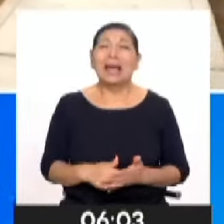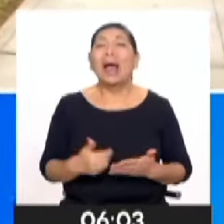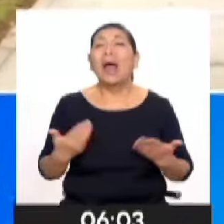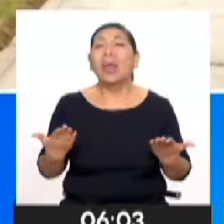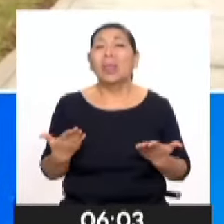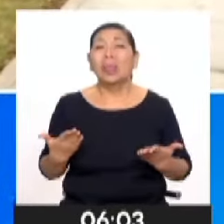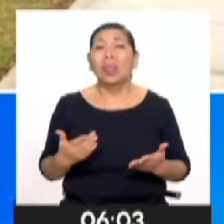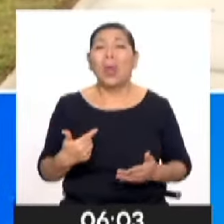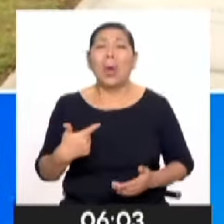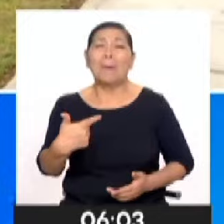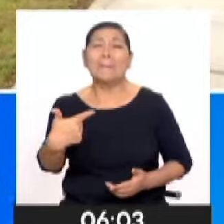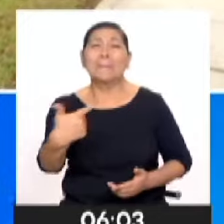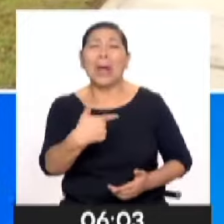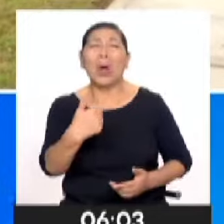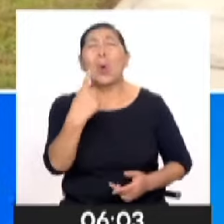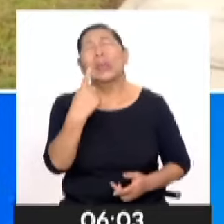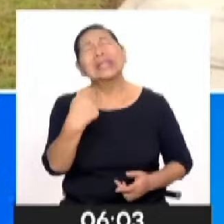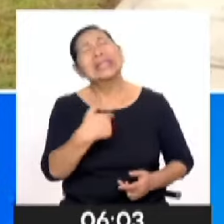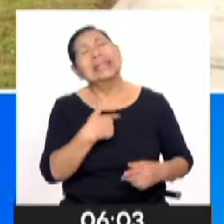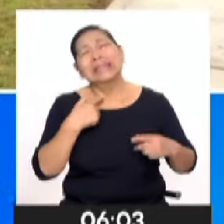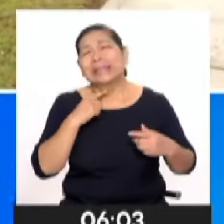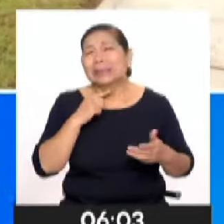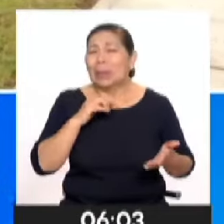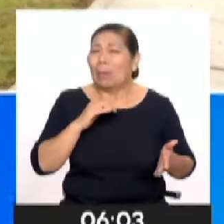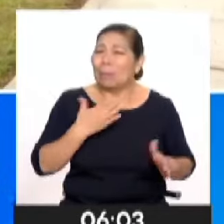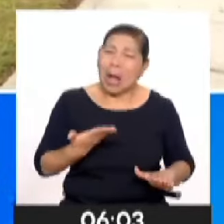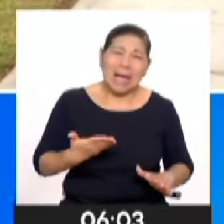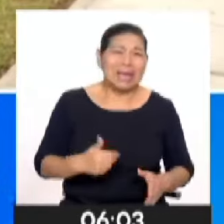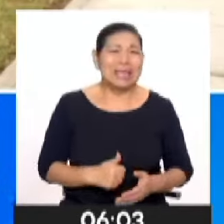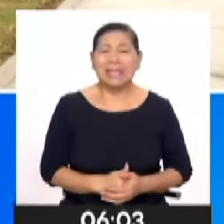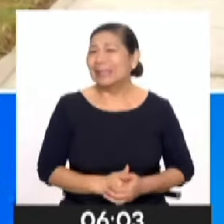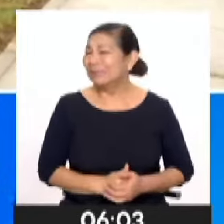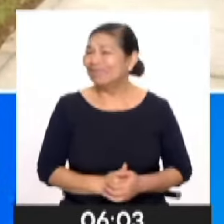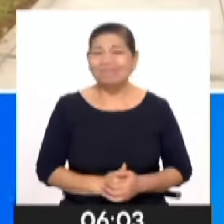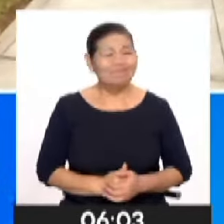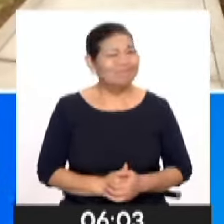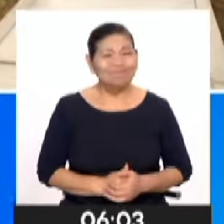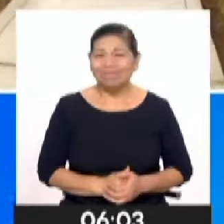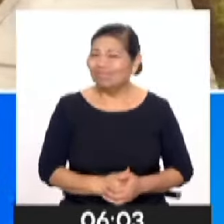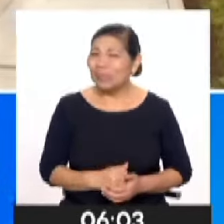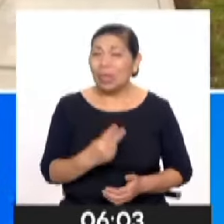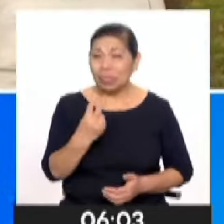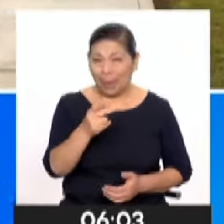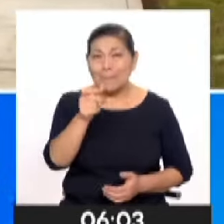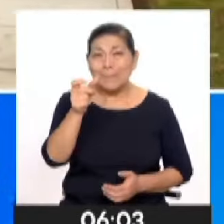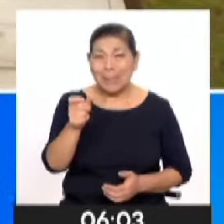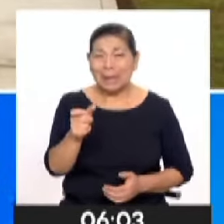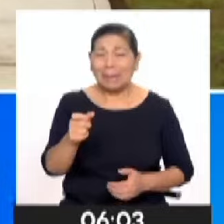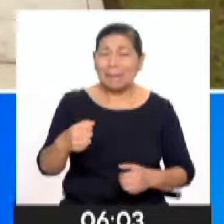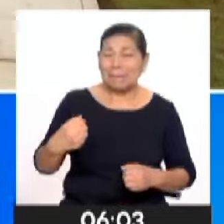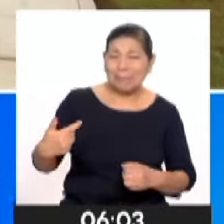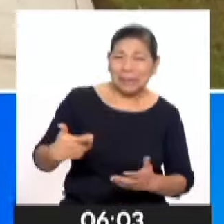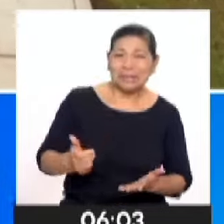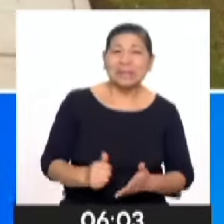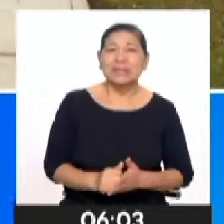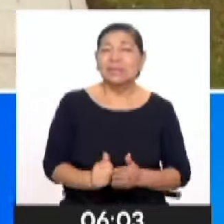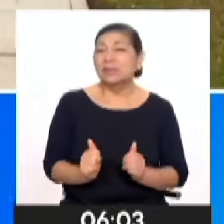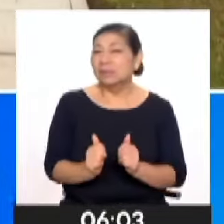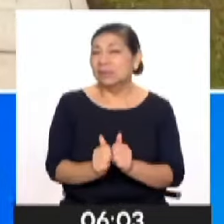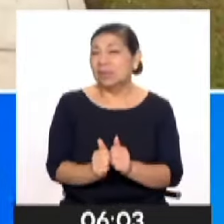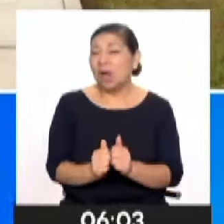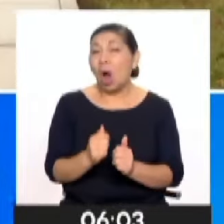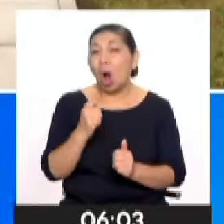directamente al corazón y terminó falleciendo ahora estas dos personas heridas quienes eran pues